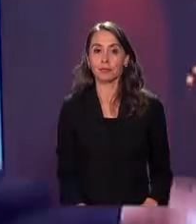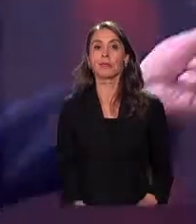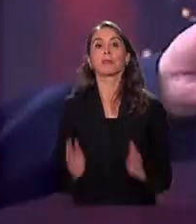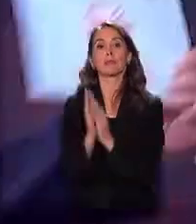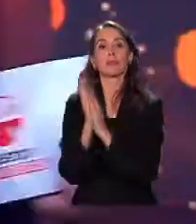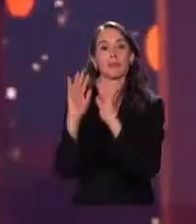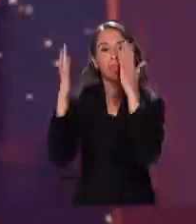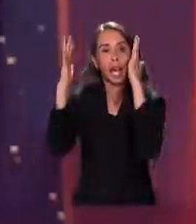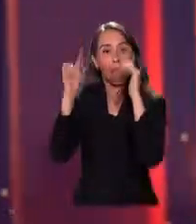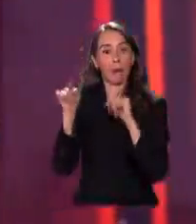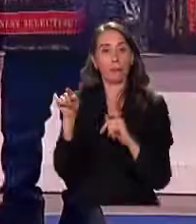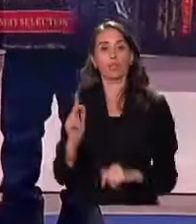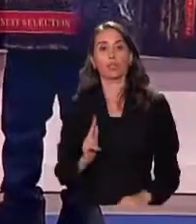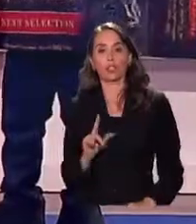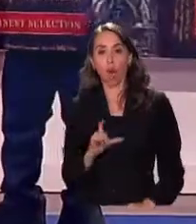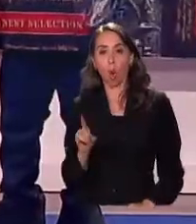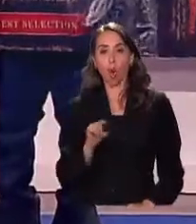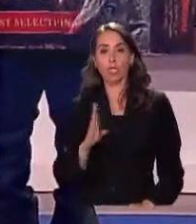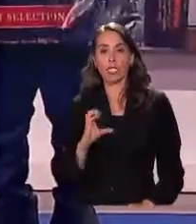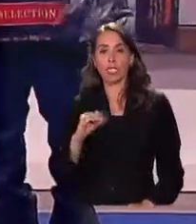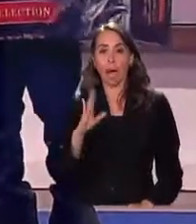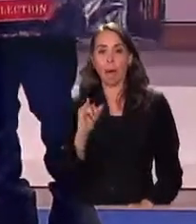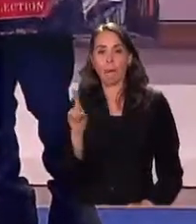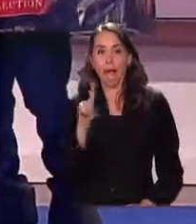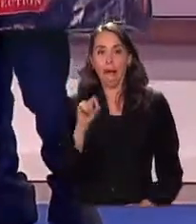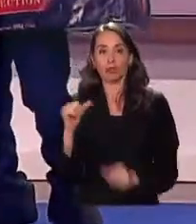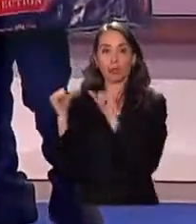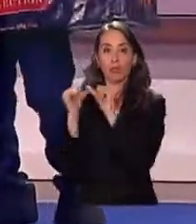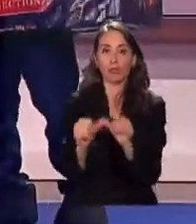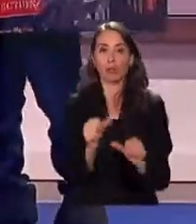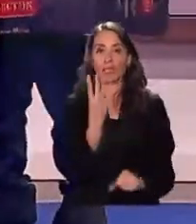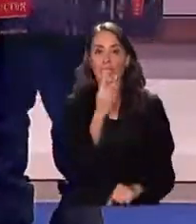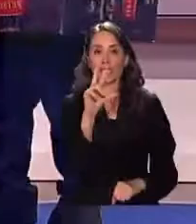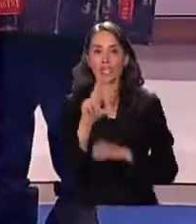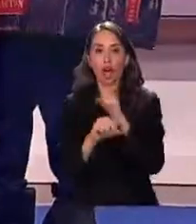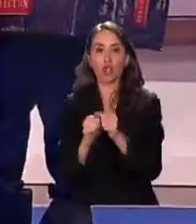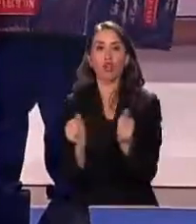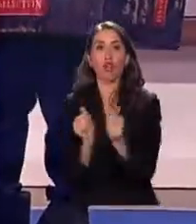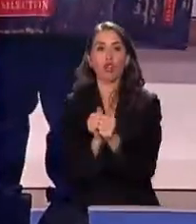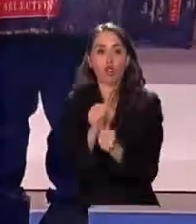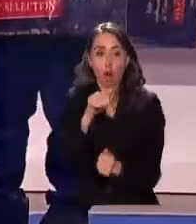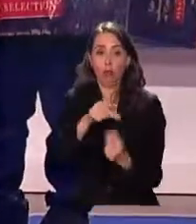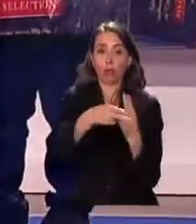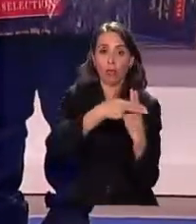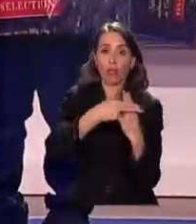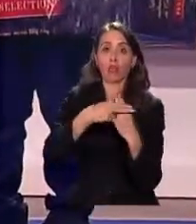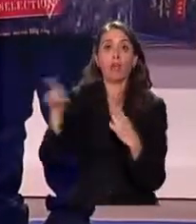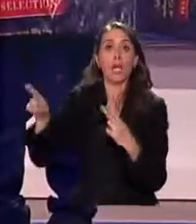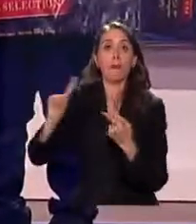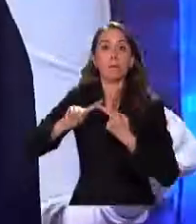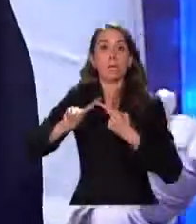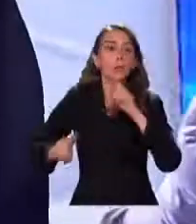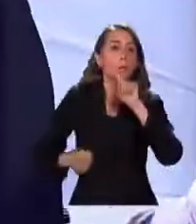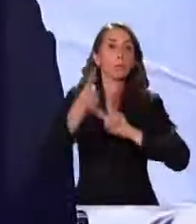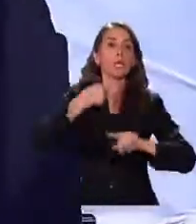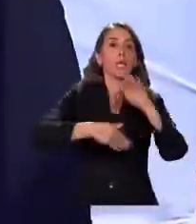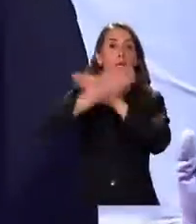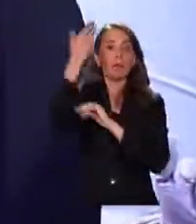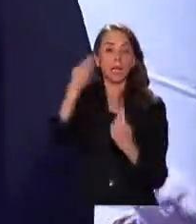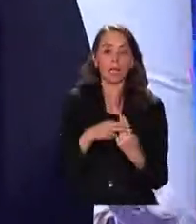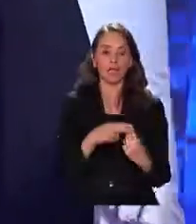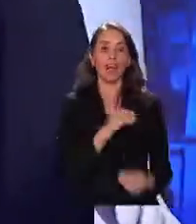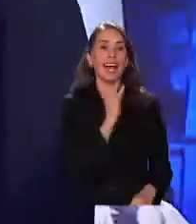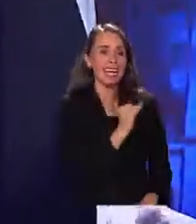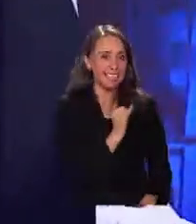Un gran aplauso para don Luis Cambiazo, que lleva 38 años con nosotros, desde la primera Teletón. Así es, don